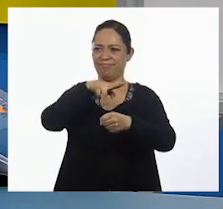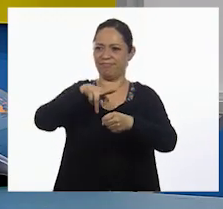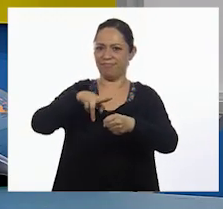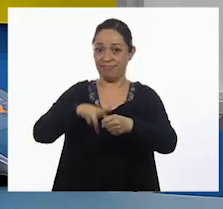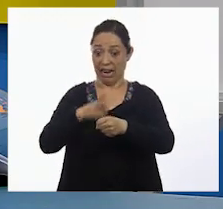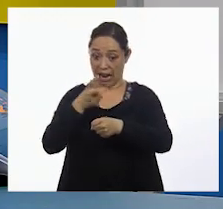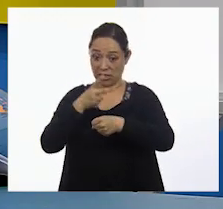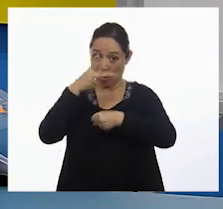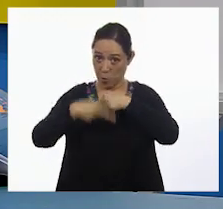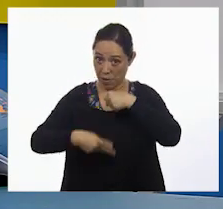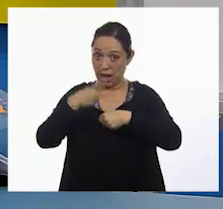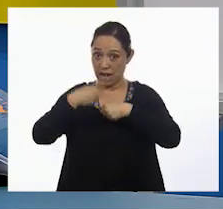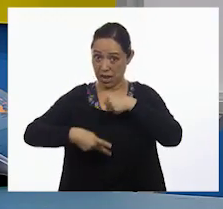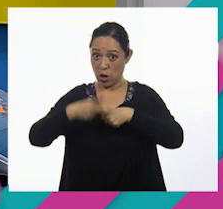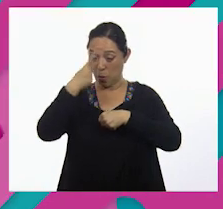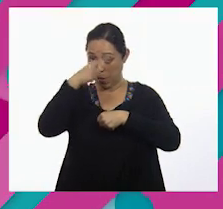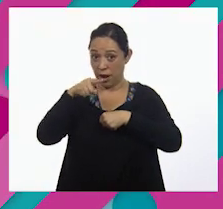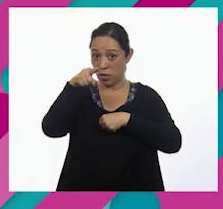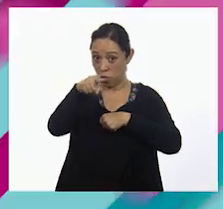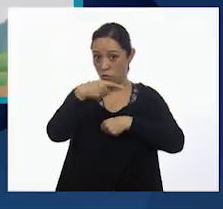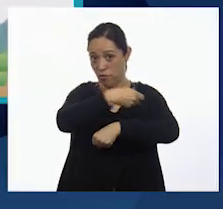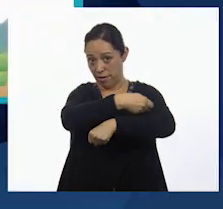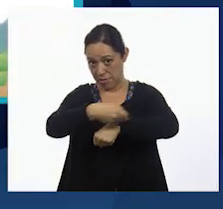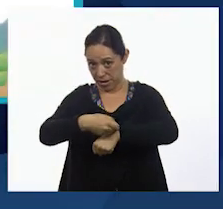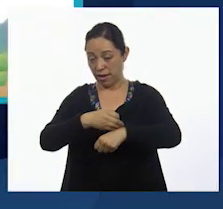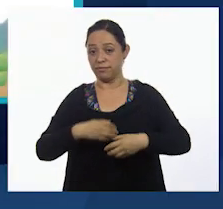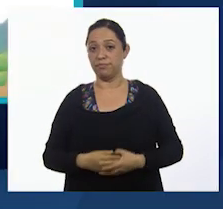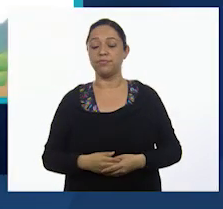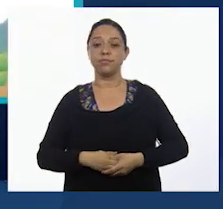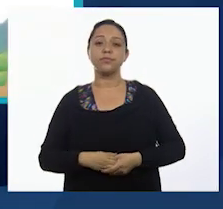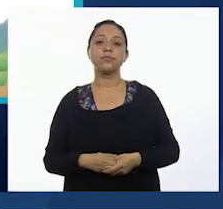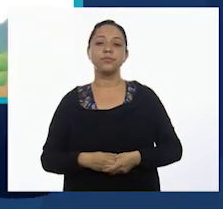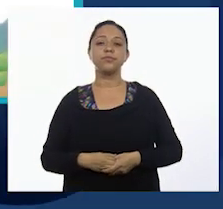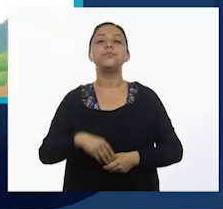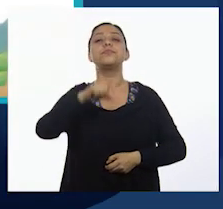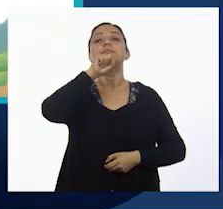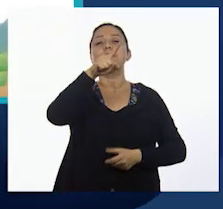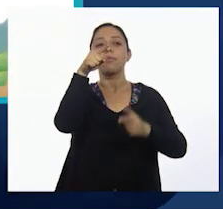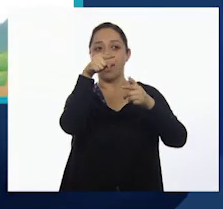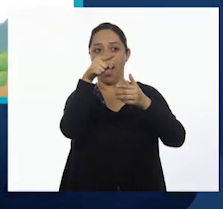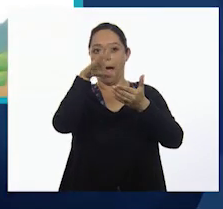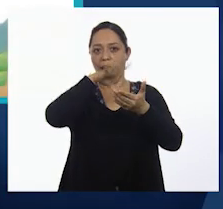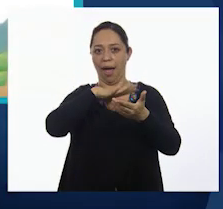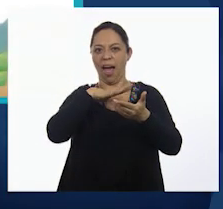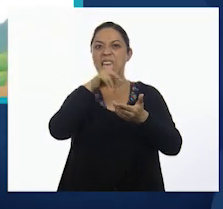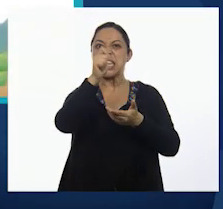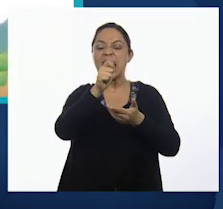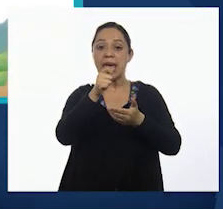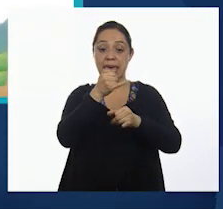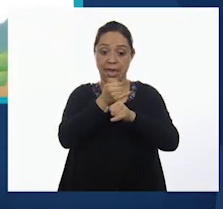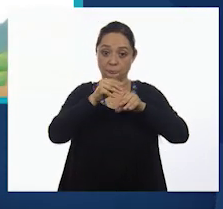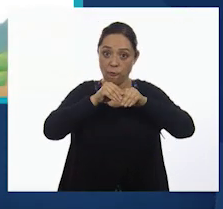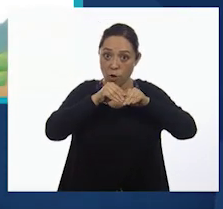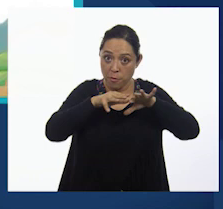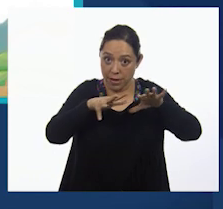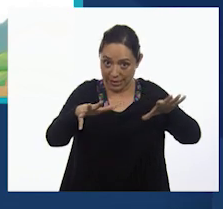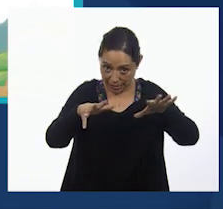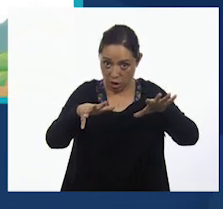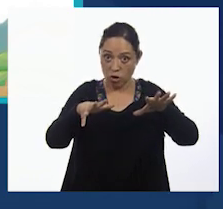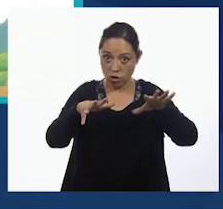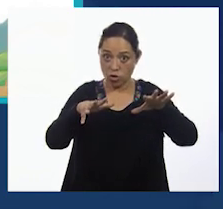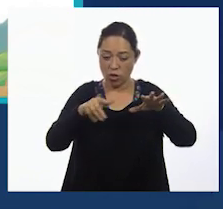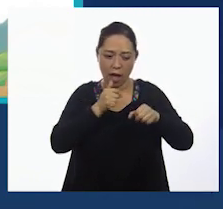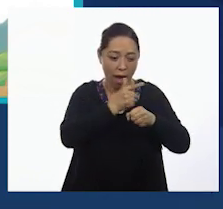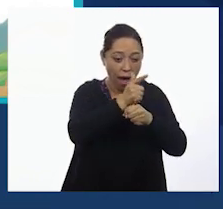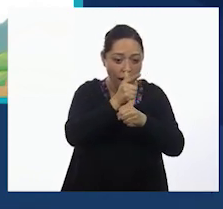también peligroso pues para tu familia, para ti. Y también nos dice algo muy importante, localiza información y llévala al